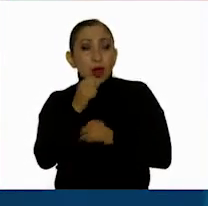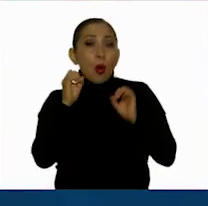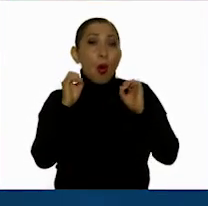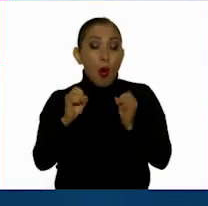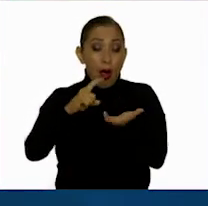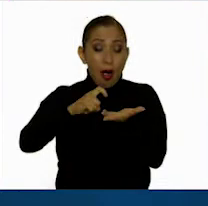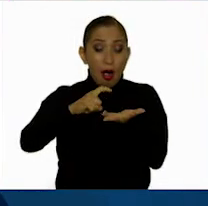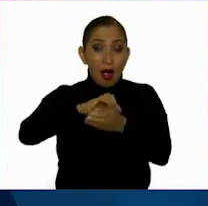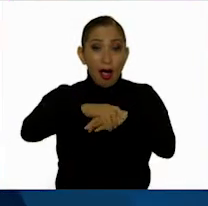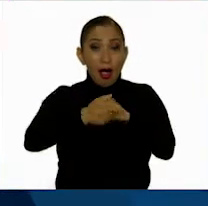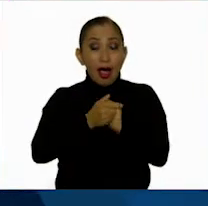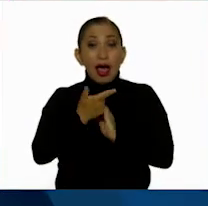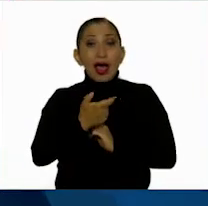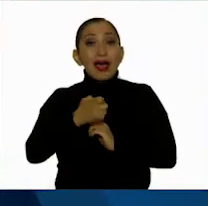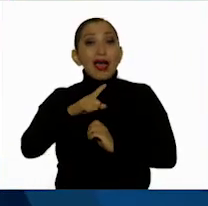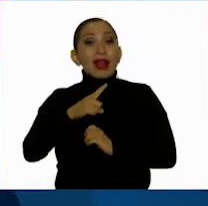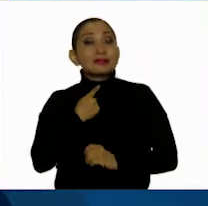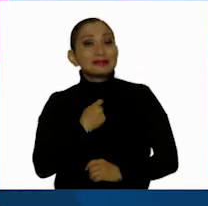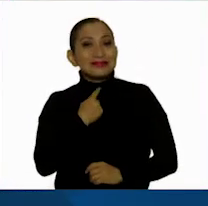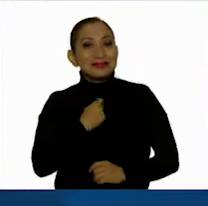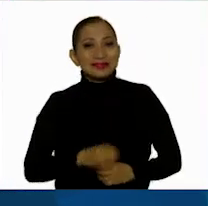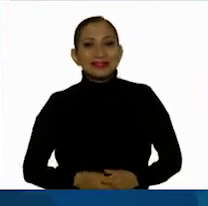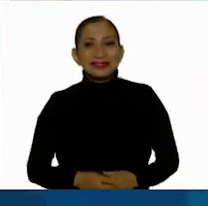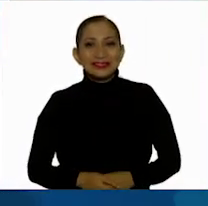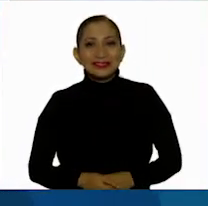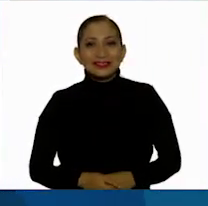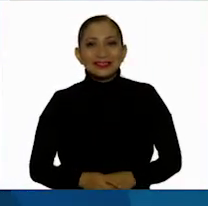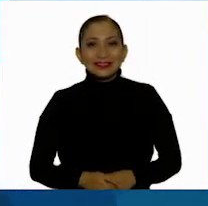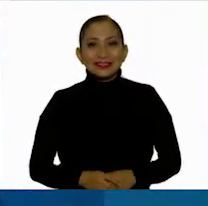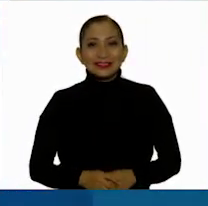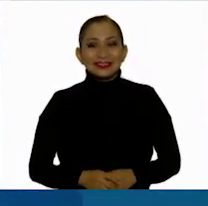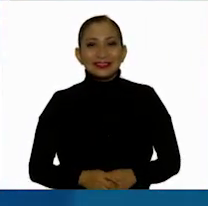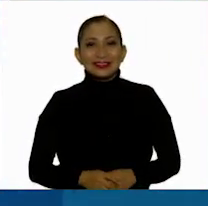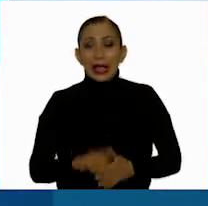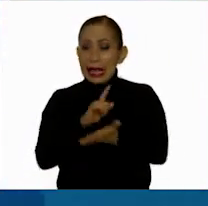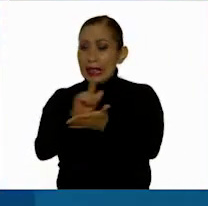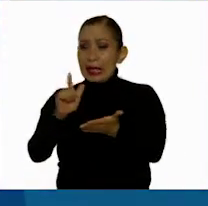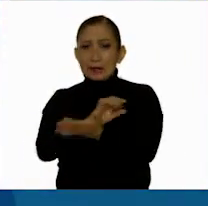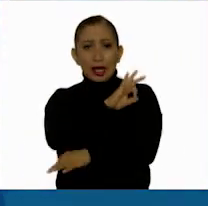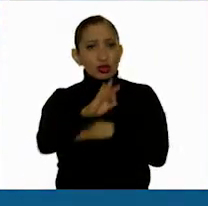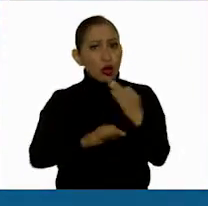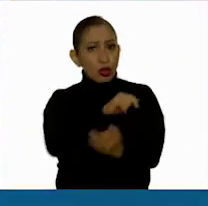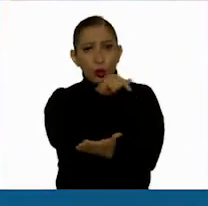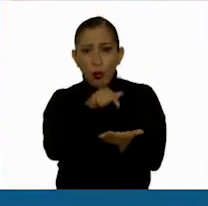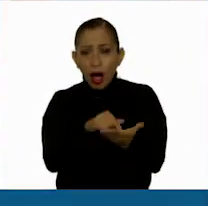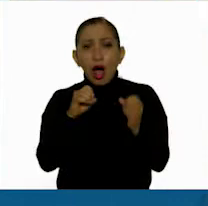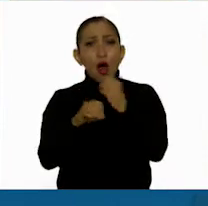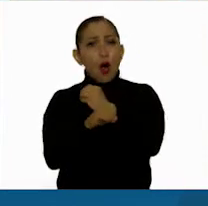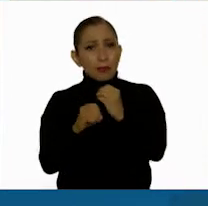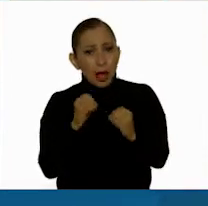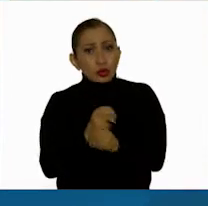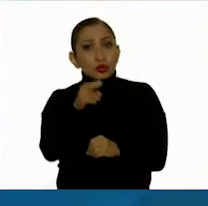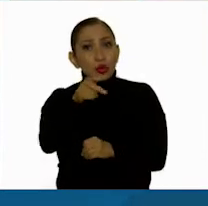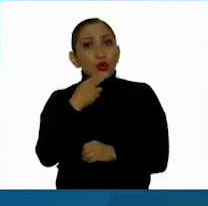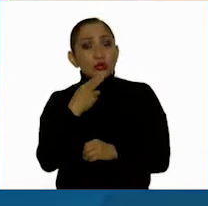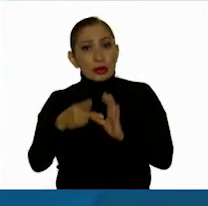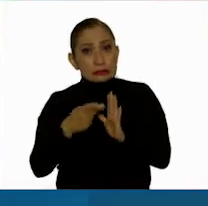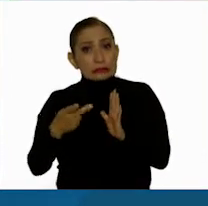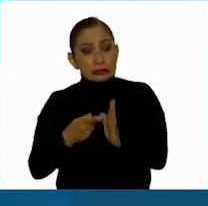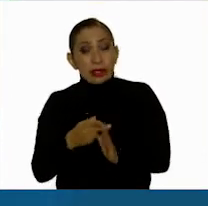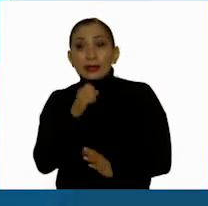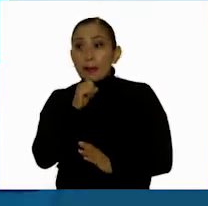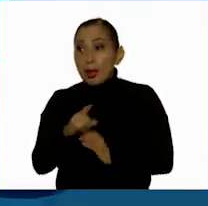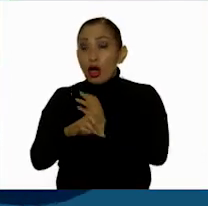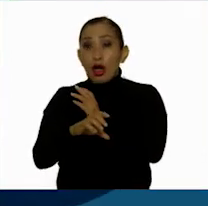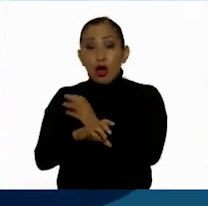aplica desinfectante a base de agua y alcohol. Desinfecta las superficies de los objetos que más utilizas. También